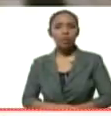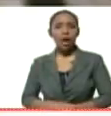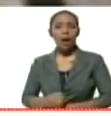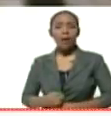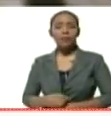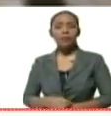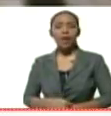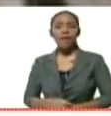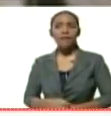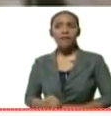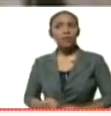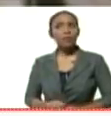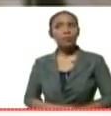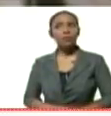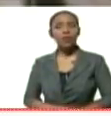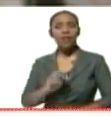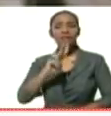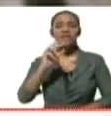bacteriólogos,